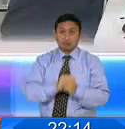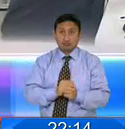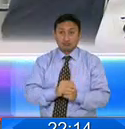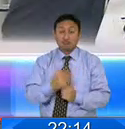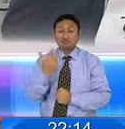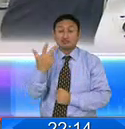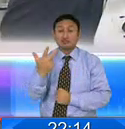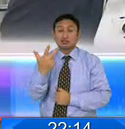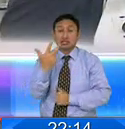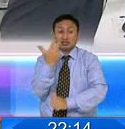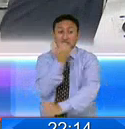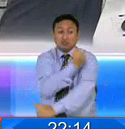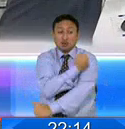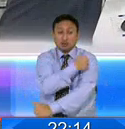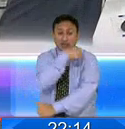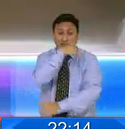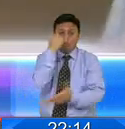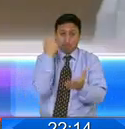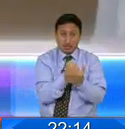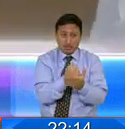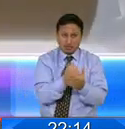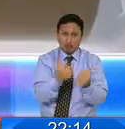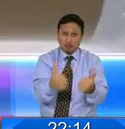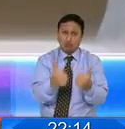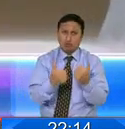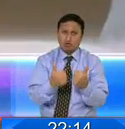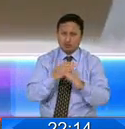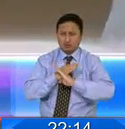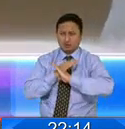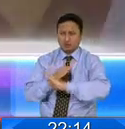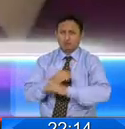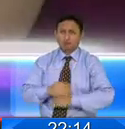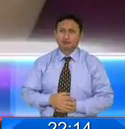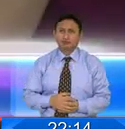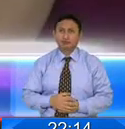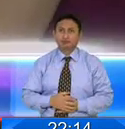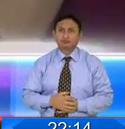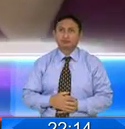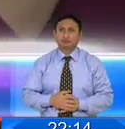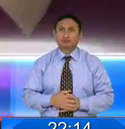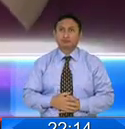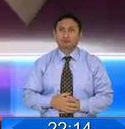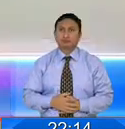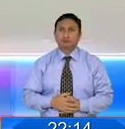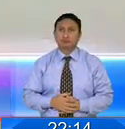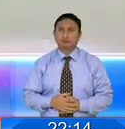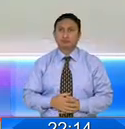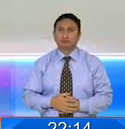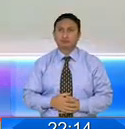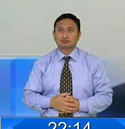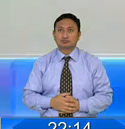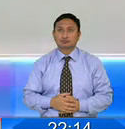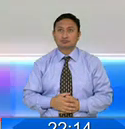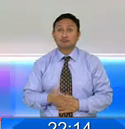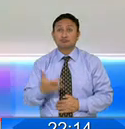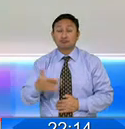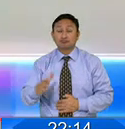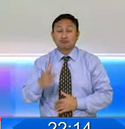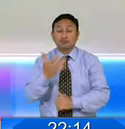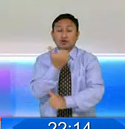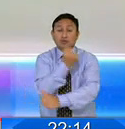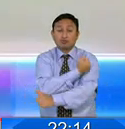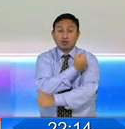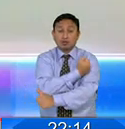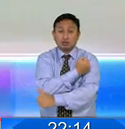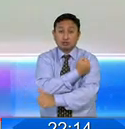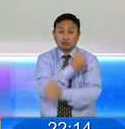3 vacunas con las que cuenta el país presentan una alta eficacia ante la variante Delta. La efectividad de las vacunas, la eficacia de las vacunas,